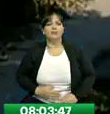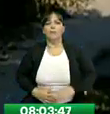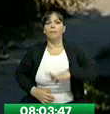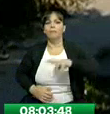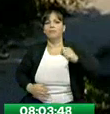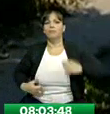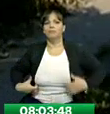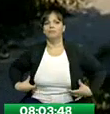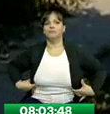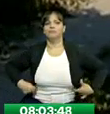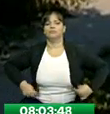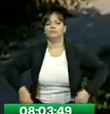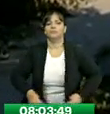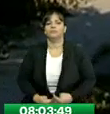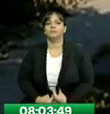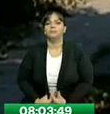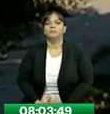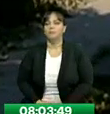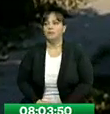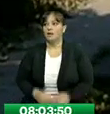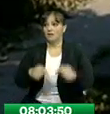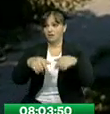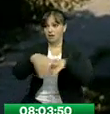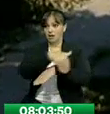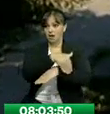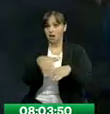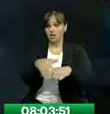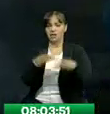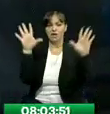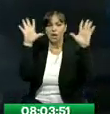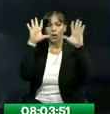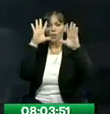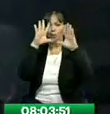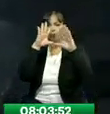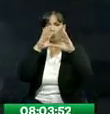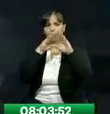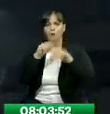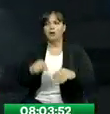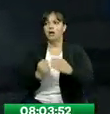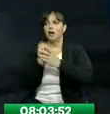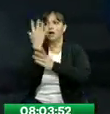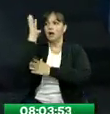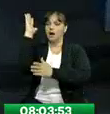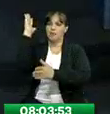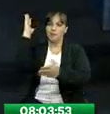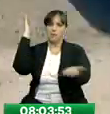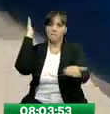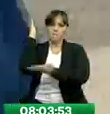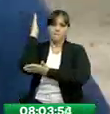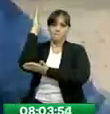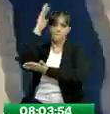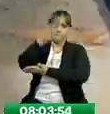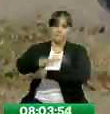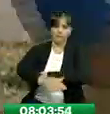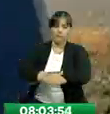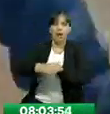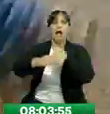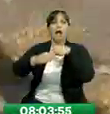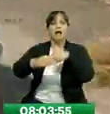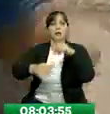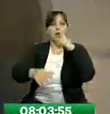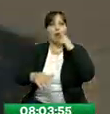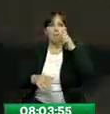consumo diario de ellos este cayeron de aquí es bien oscuro hemos hecho cortar este ramo que los ladrones están escondidos en las ramas en